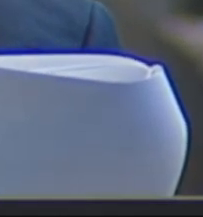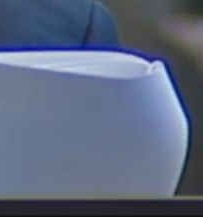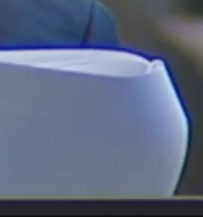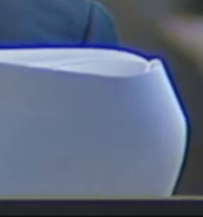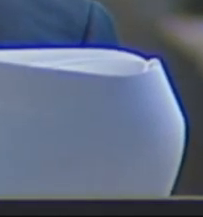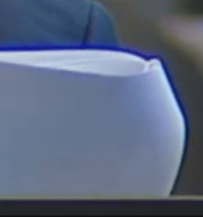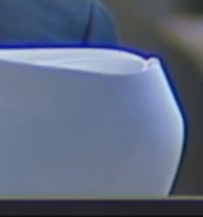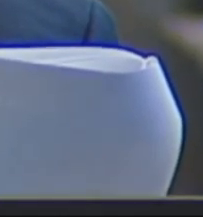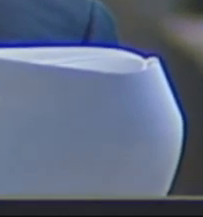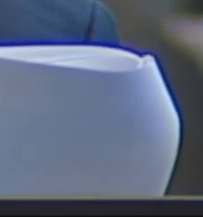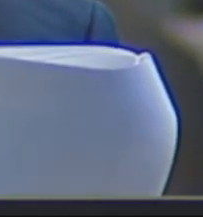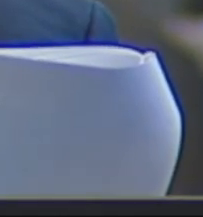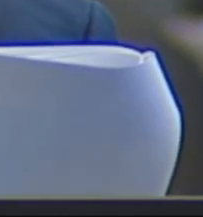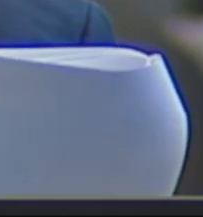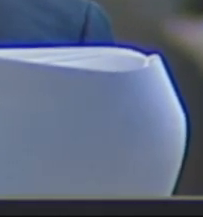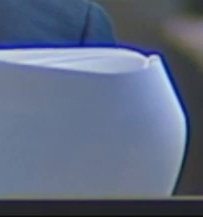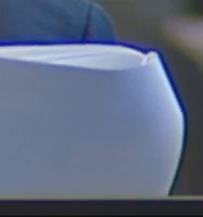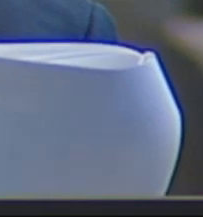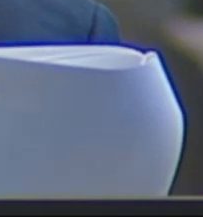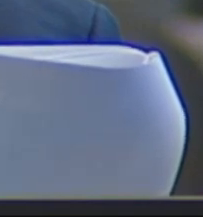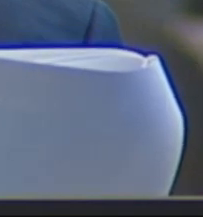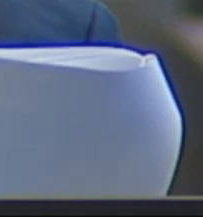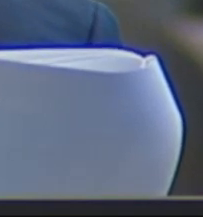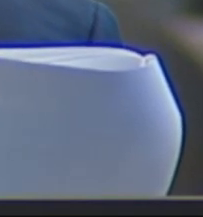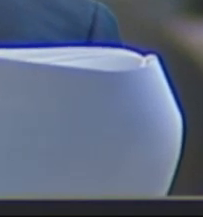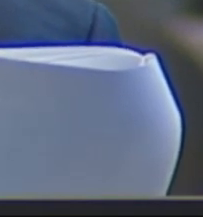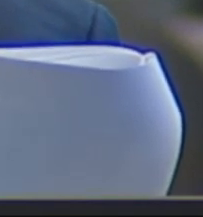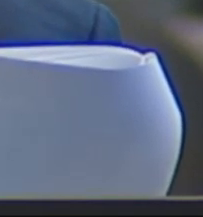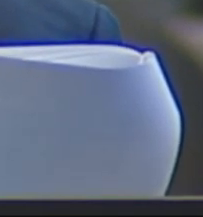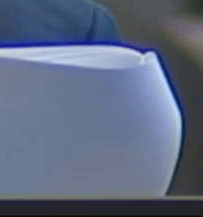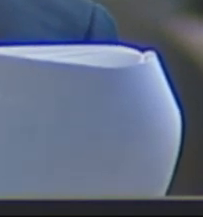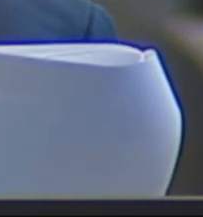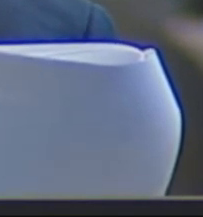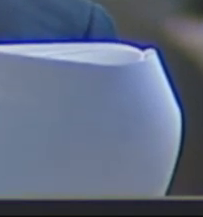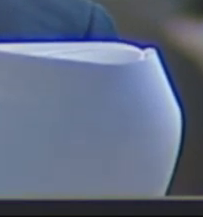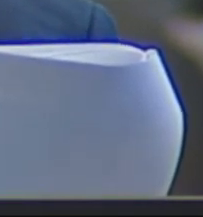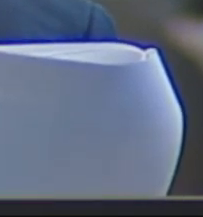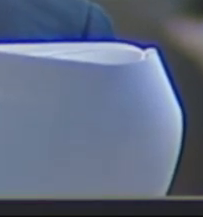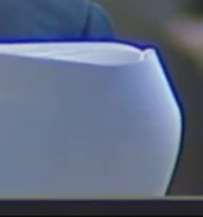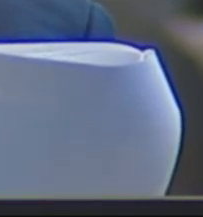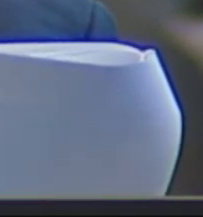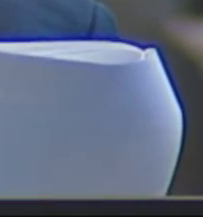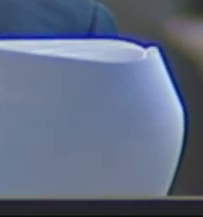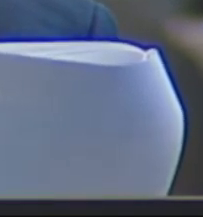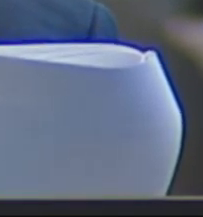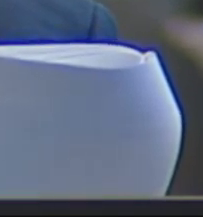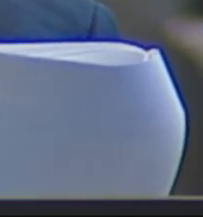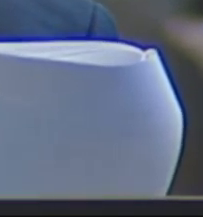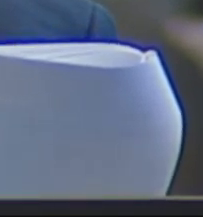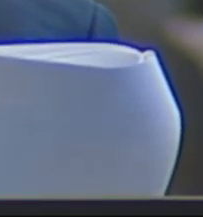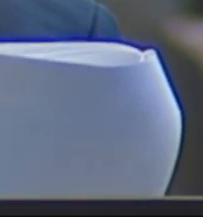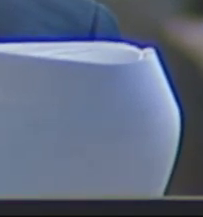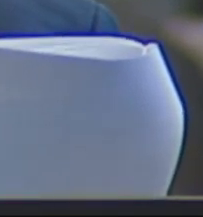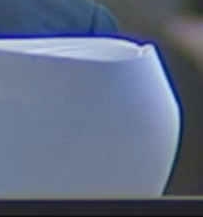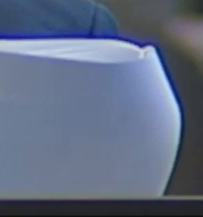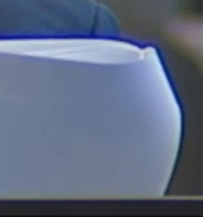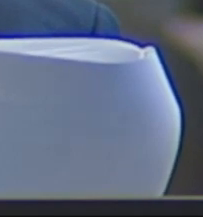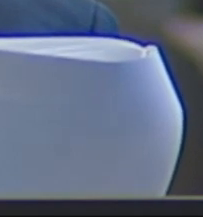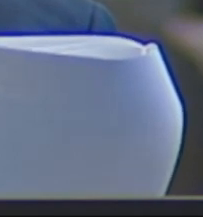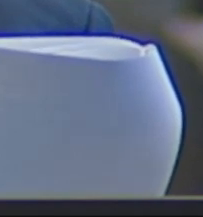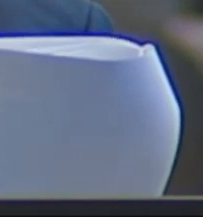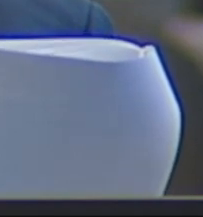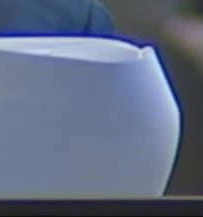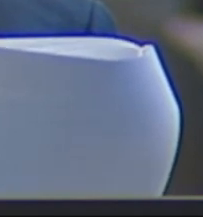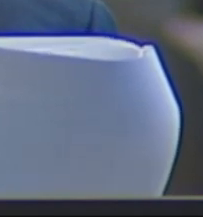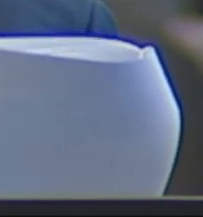e independiente, alejada de toda influencia política, racial, religiosa o económica, constituida como una asociación civil sin fines